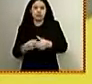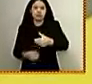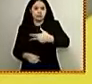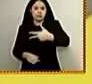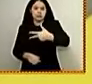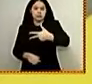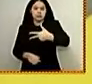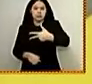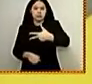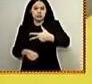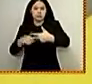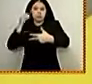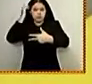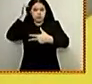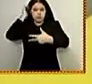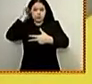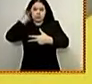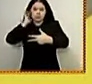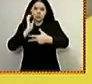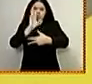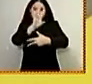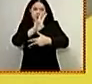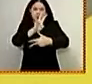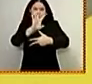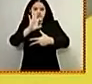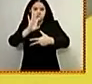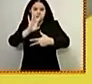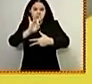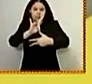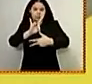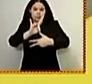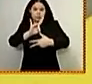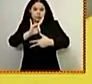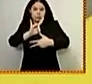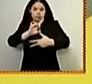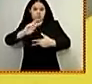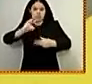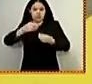es el 78, siguiente número.